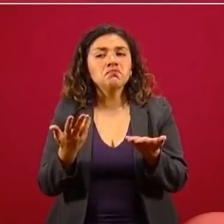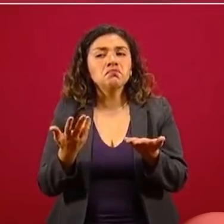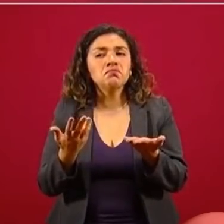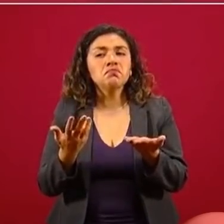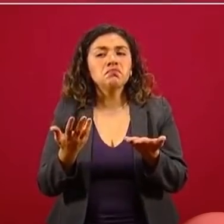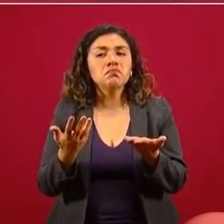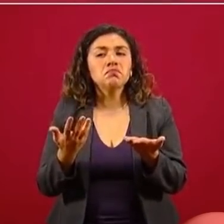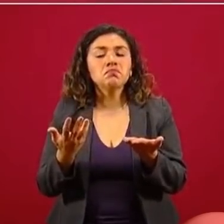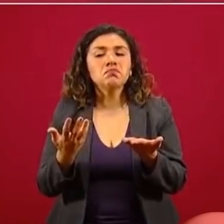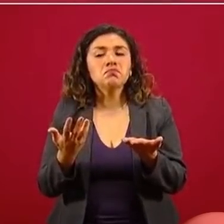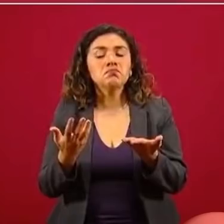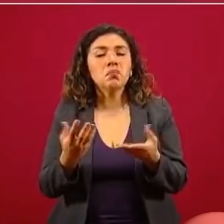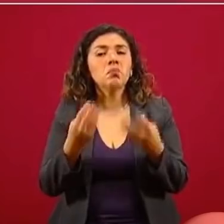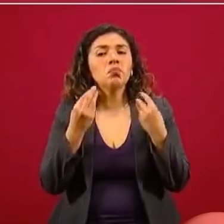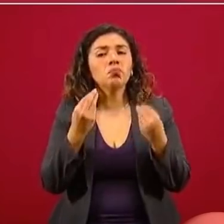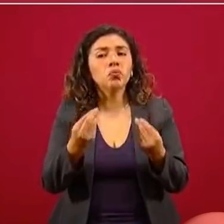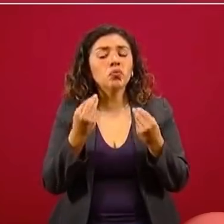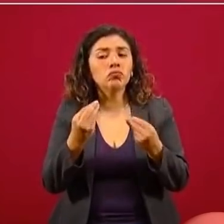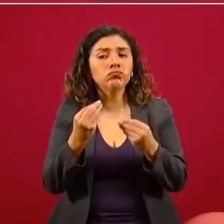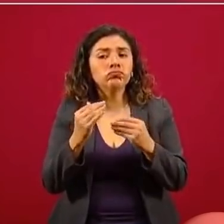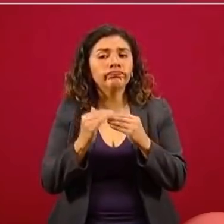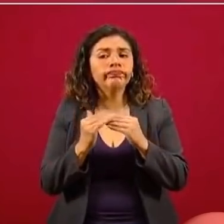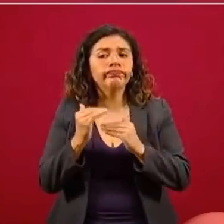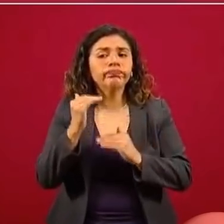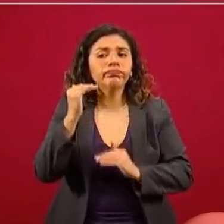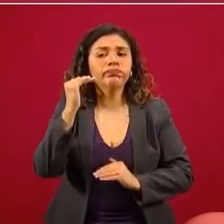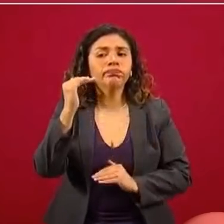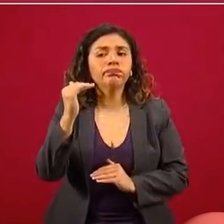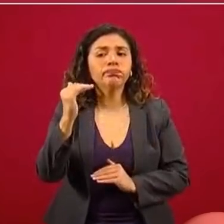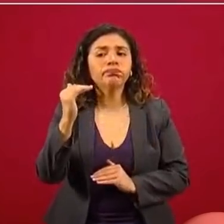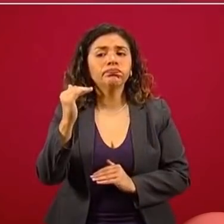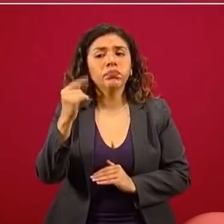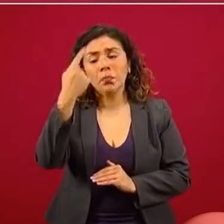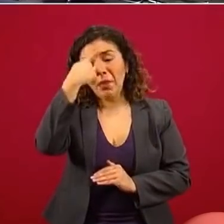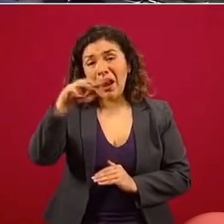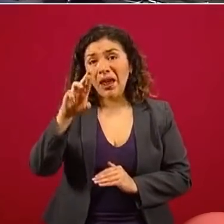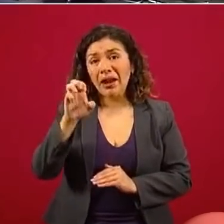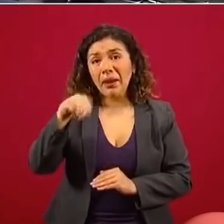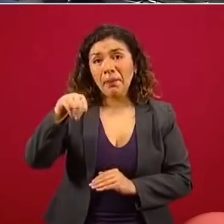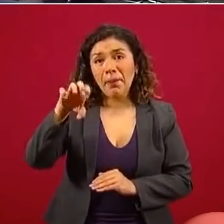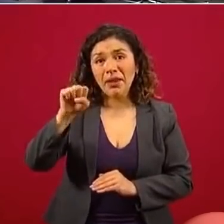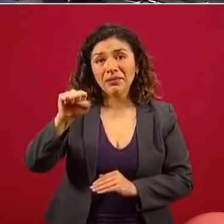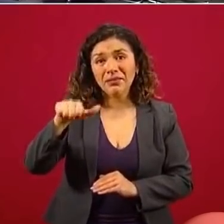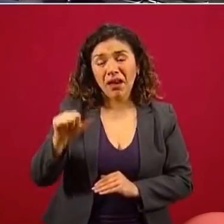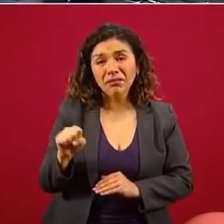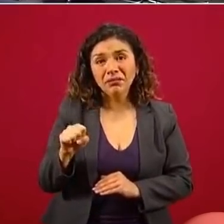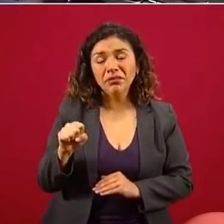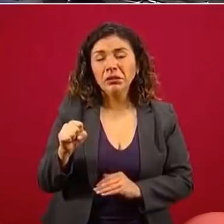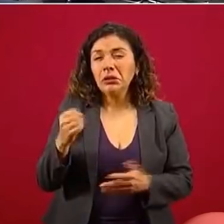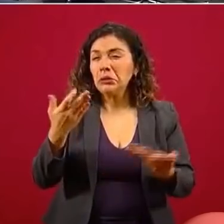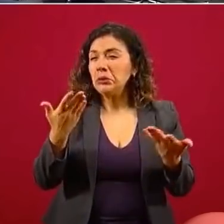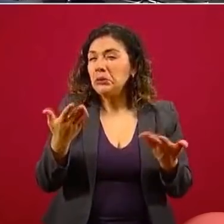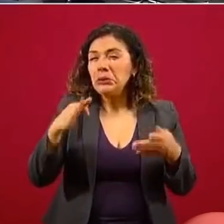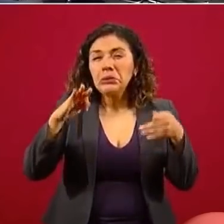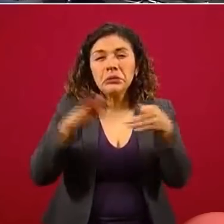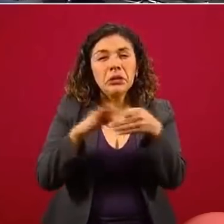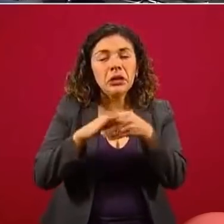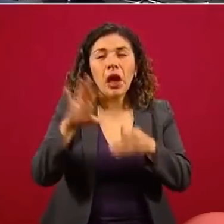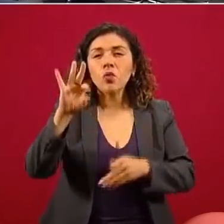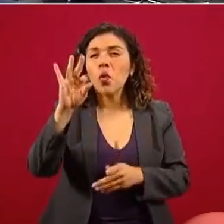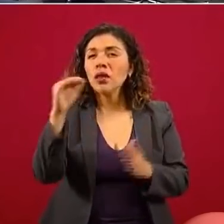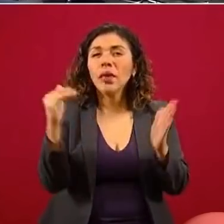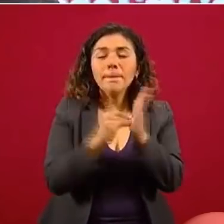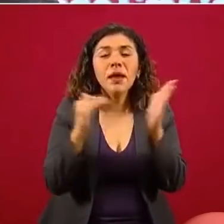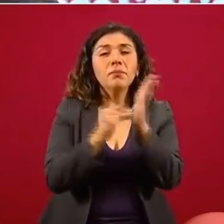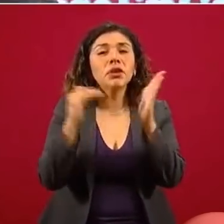una cantidad en remesas del orden de 40,000